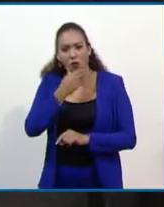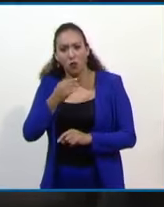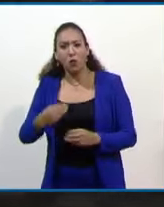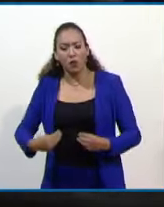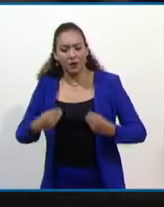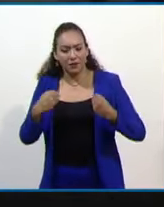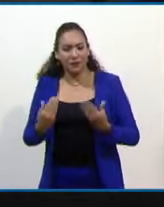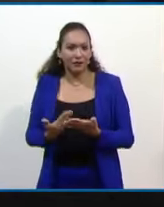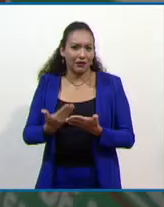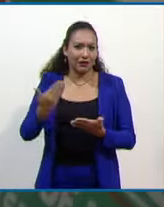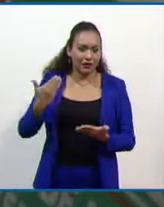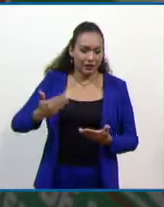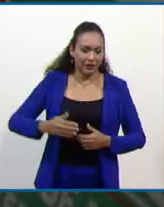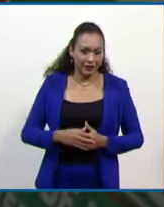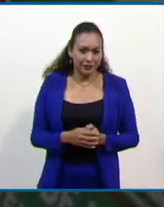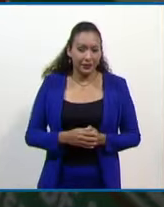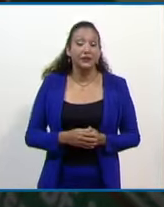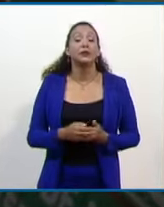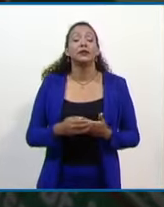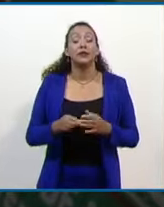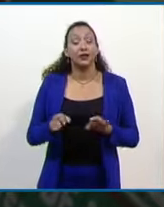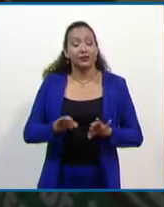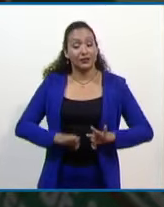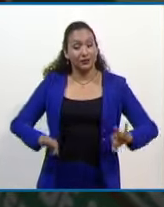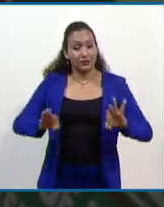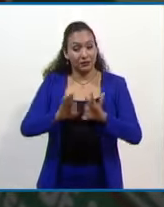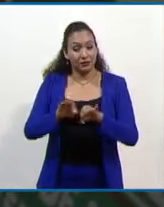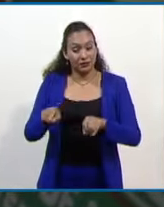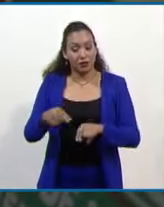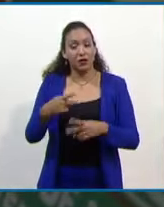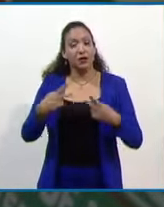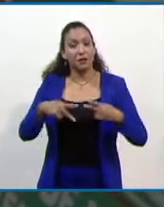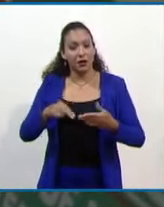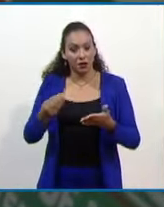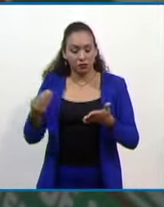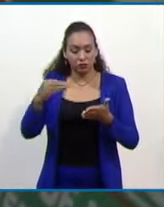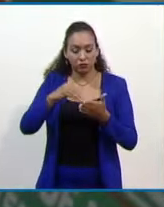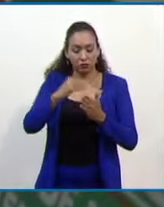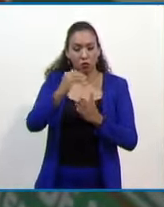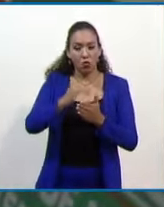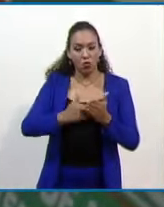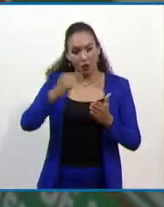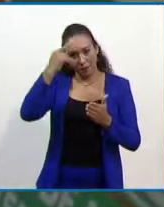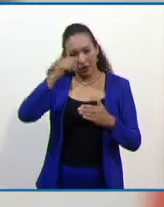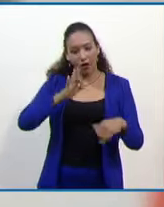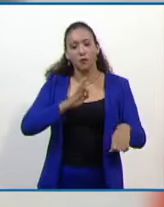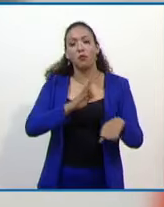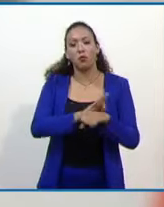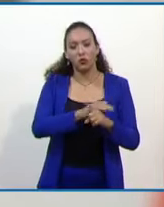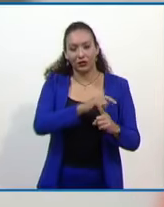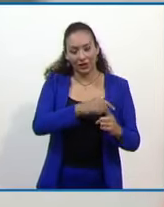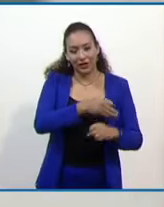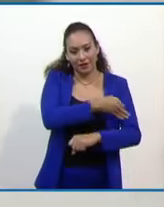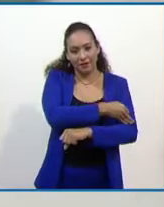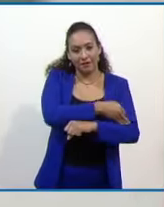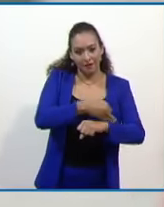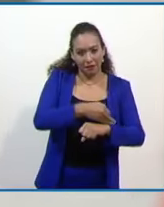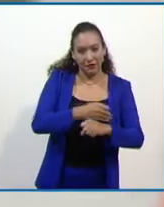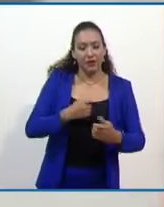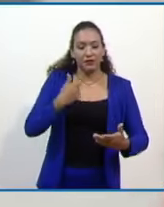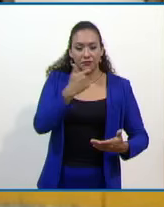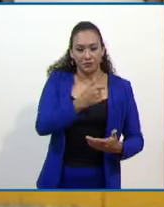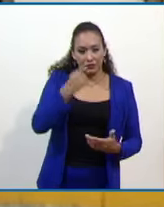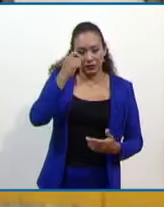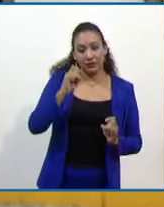voluntad expresa del trabajador, ya que esto deriva de lo establecido en el contrato colectivo para proteger el núcleo familiar cuando ocurra